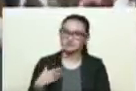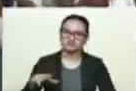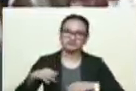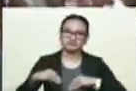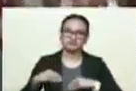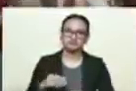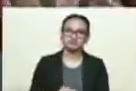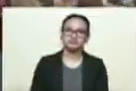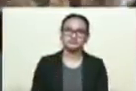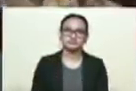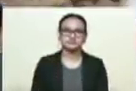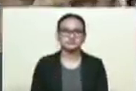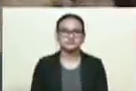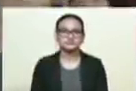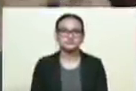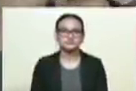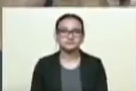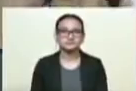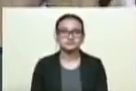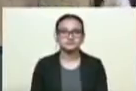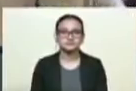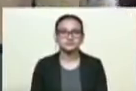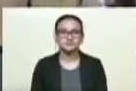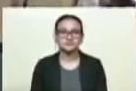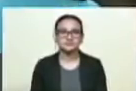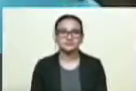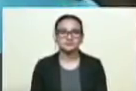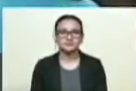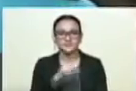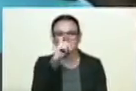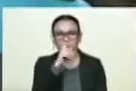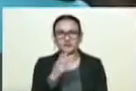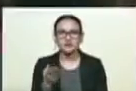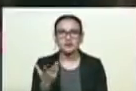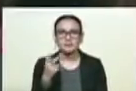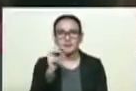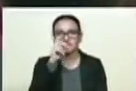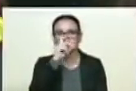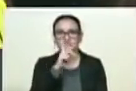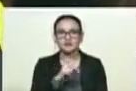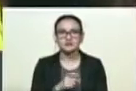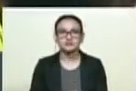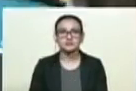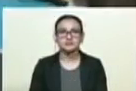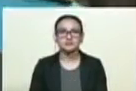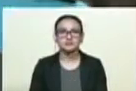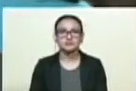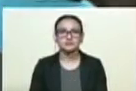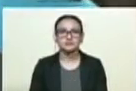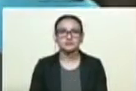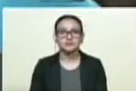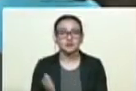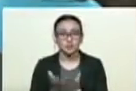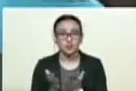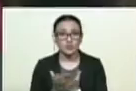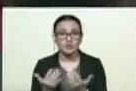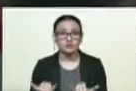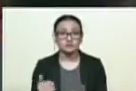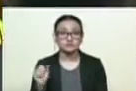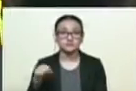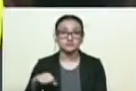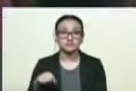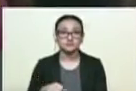Mira, Taína, ¿qué edad tienes tú? 20 años, presidente. 20 años. ¿Estás estudiando?